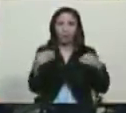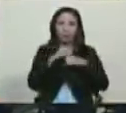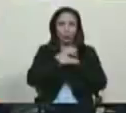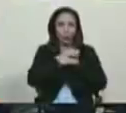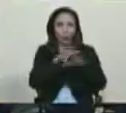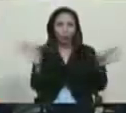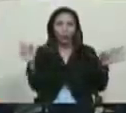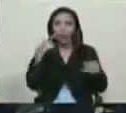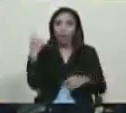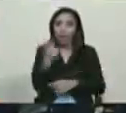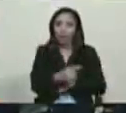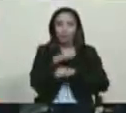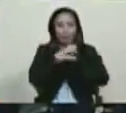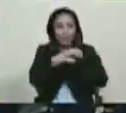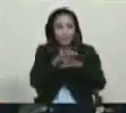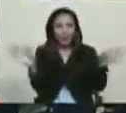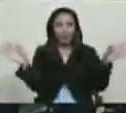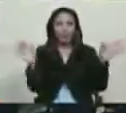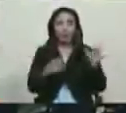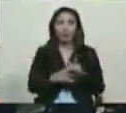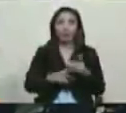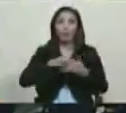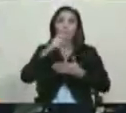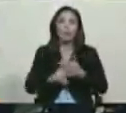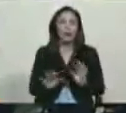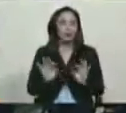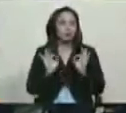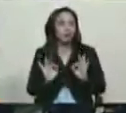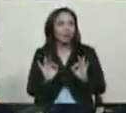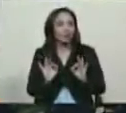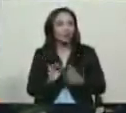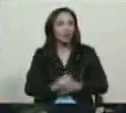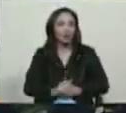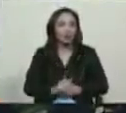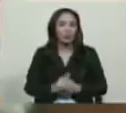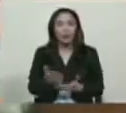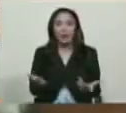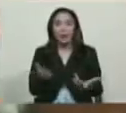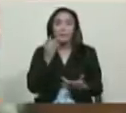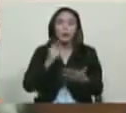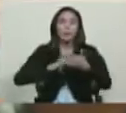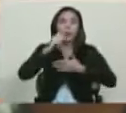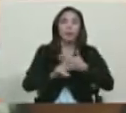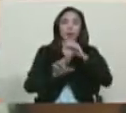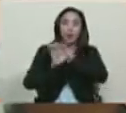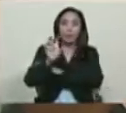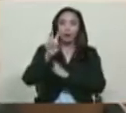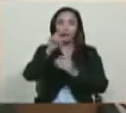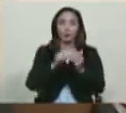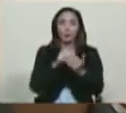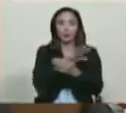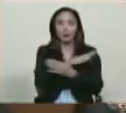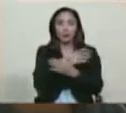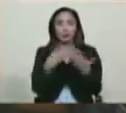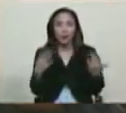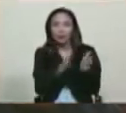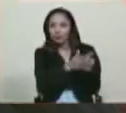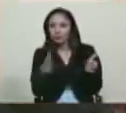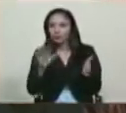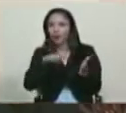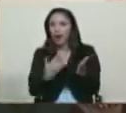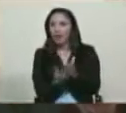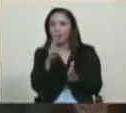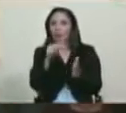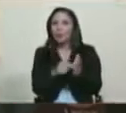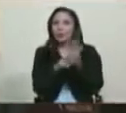y debe seguir expandiendo en base a un plan estratégico el plan de la patria 2019 2025 debe seguir